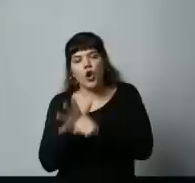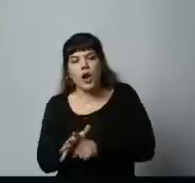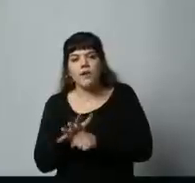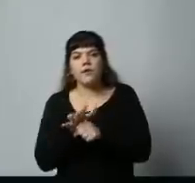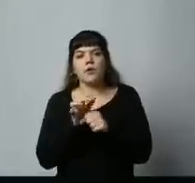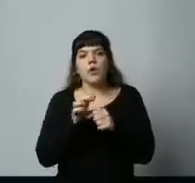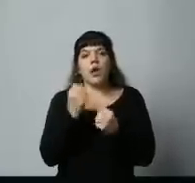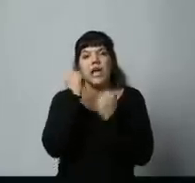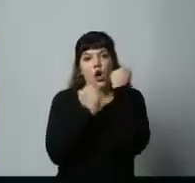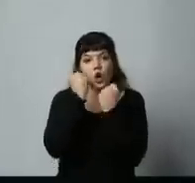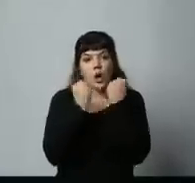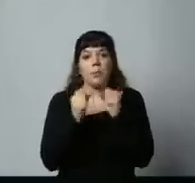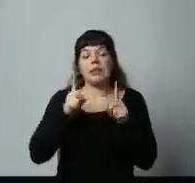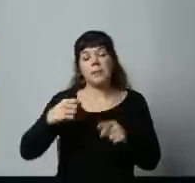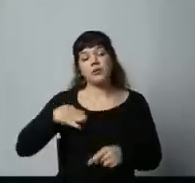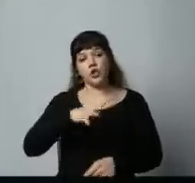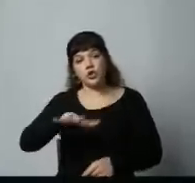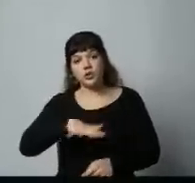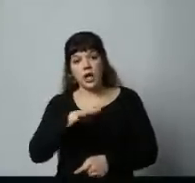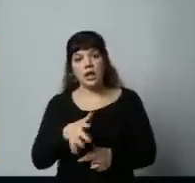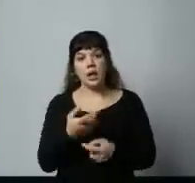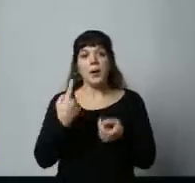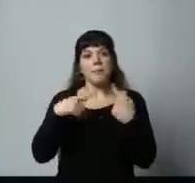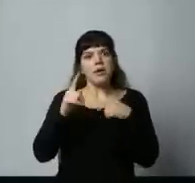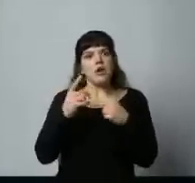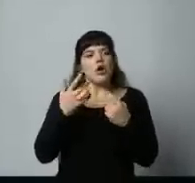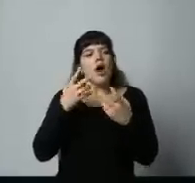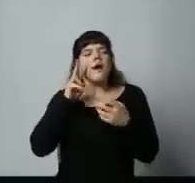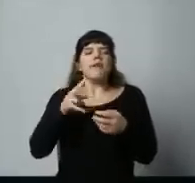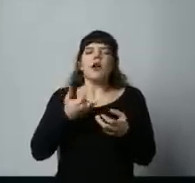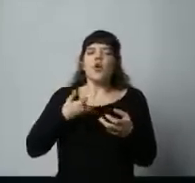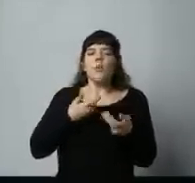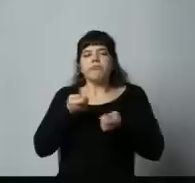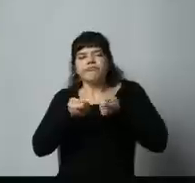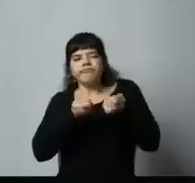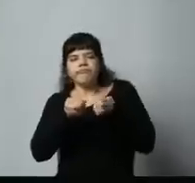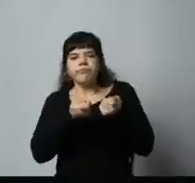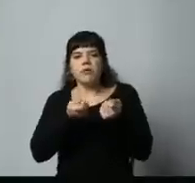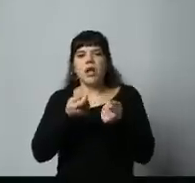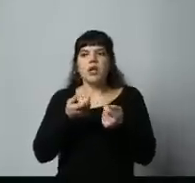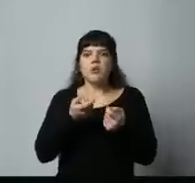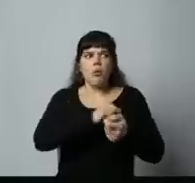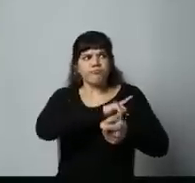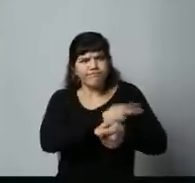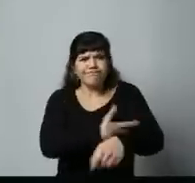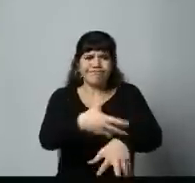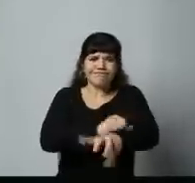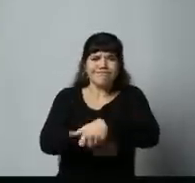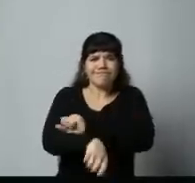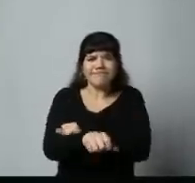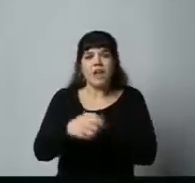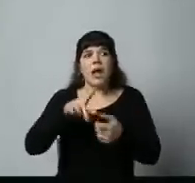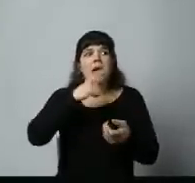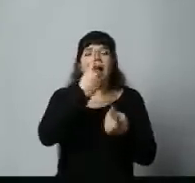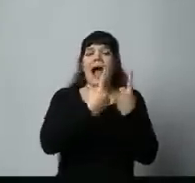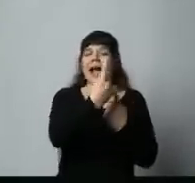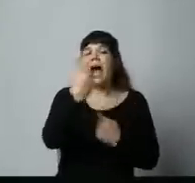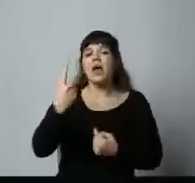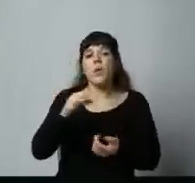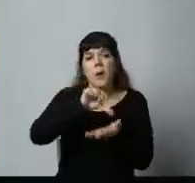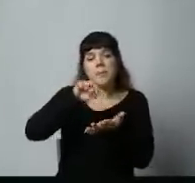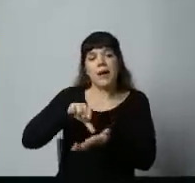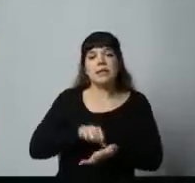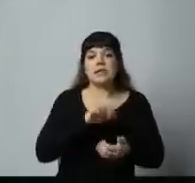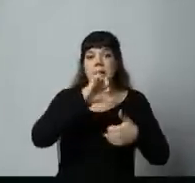variables económicas y sociales pero también intentando medir el esfuerzo que están haciendo los países y las medidas que están tomando para